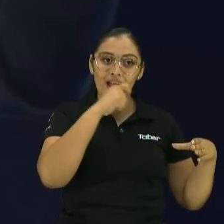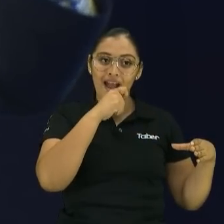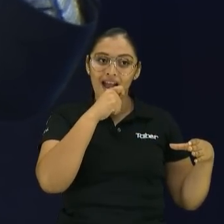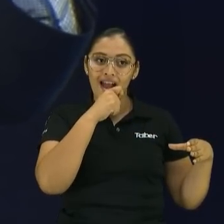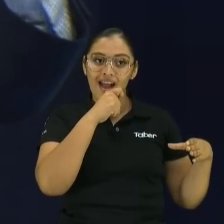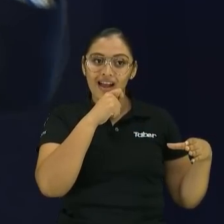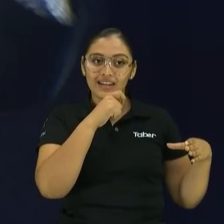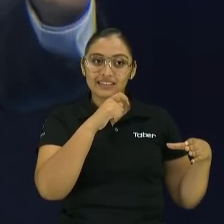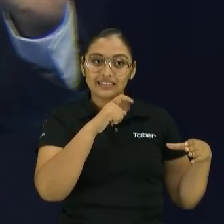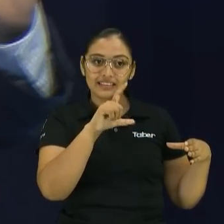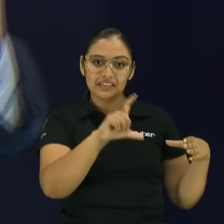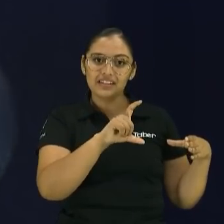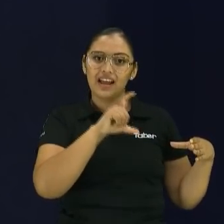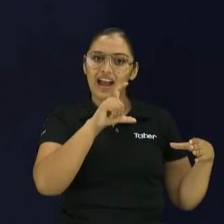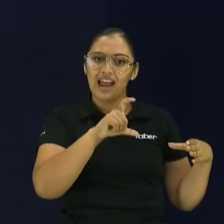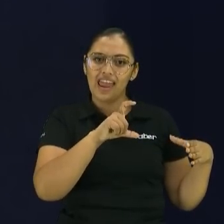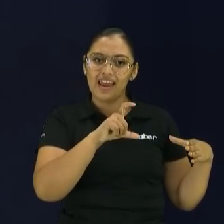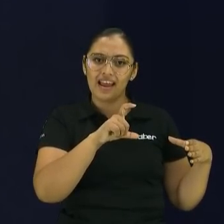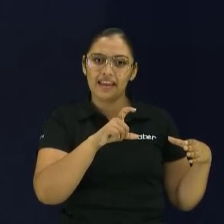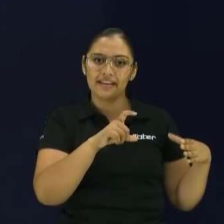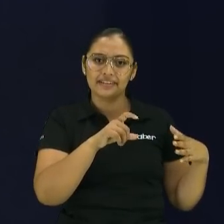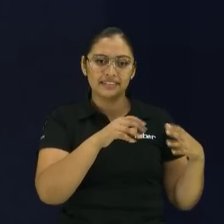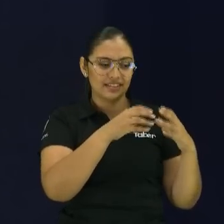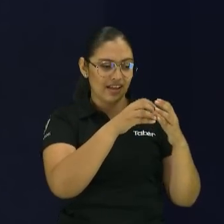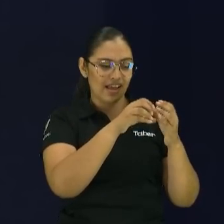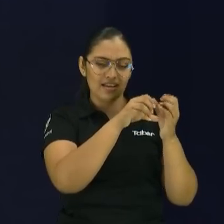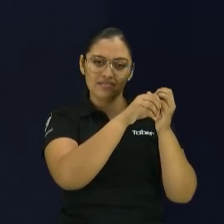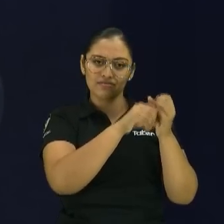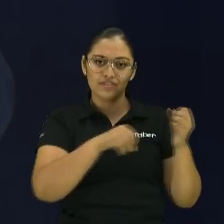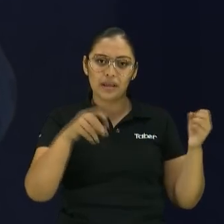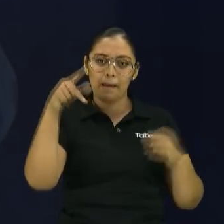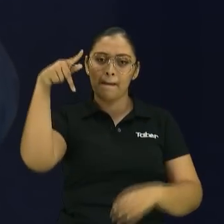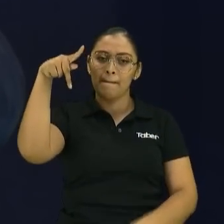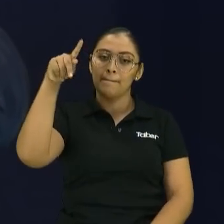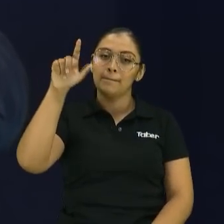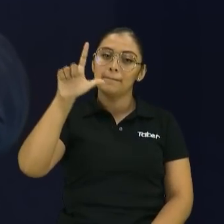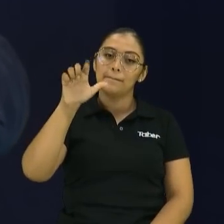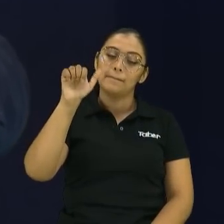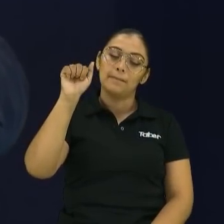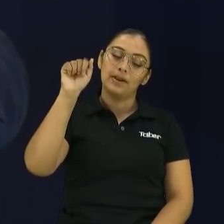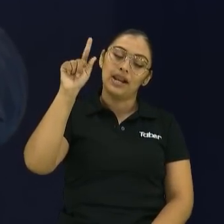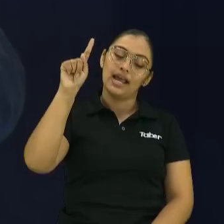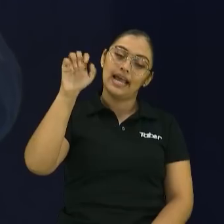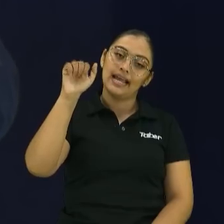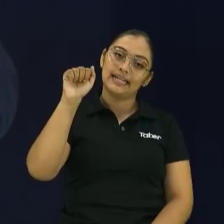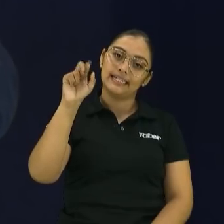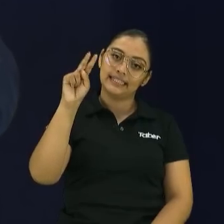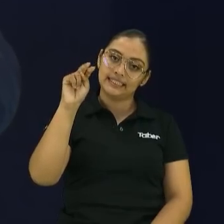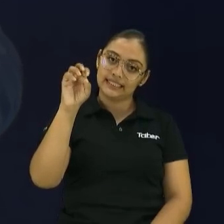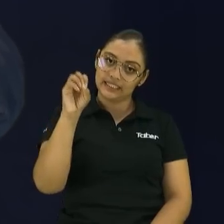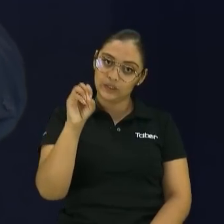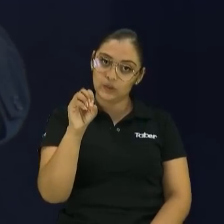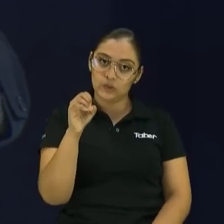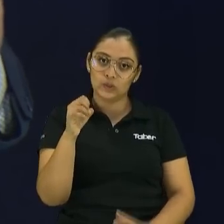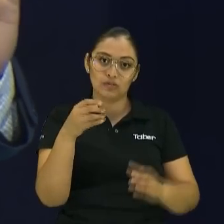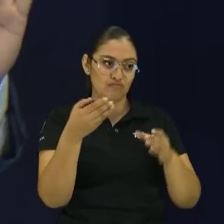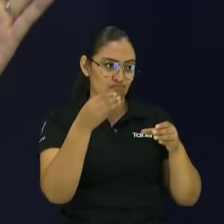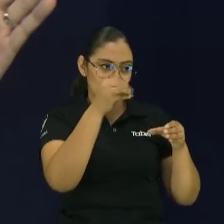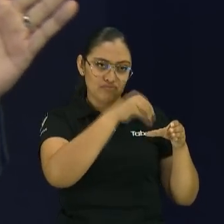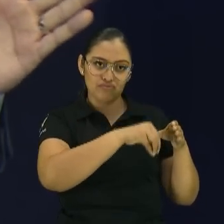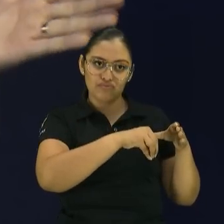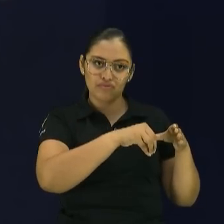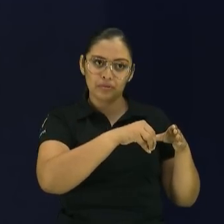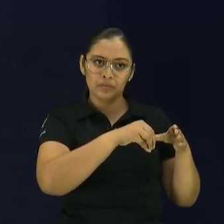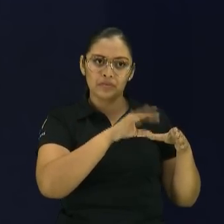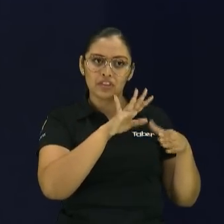llevaba las porciones de plátano con todo y cáscara mi hermano no hay que hacer discriminación me di cuenta